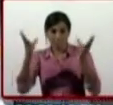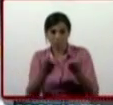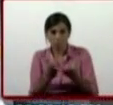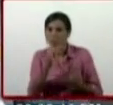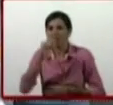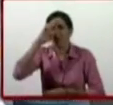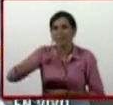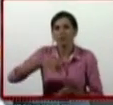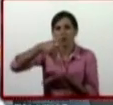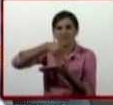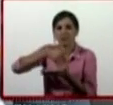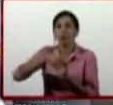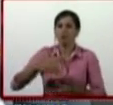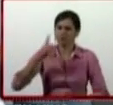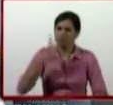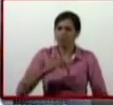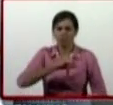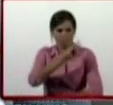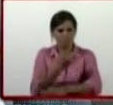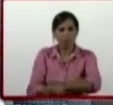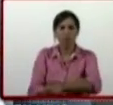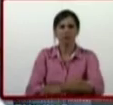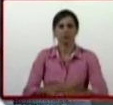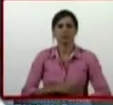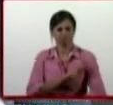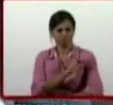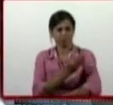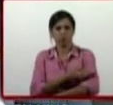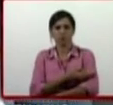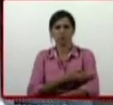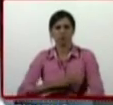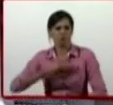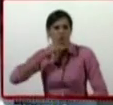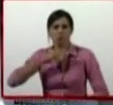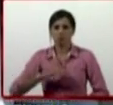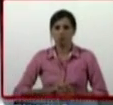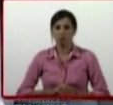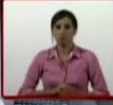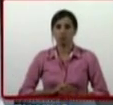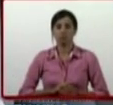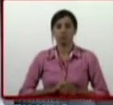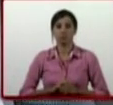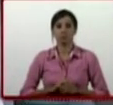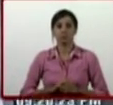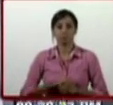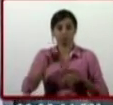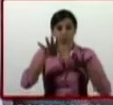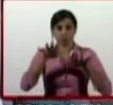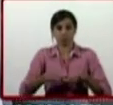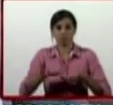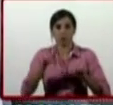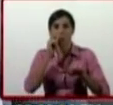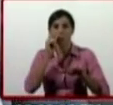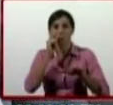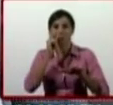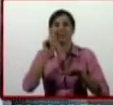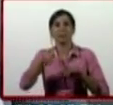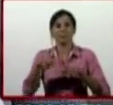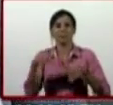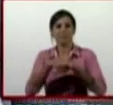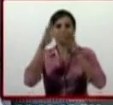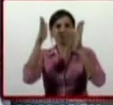ser muy fuertes, erguidos de fuerza moral. Así que estamos aquí con Héctor Rodríguez,